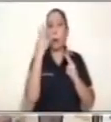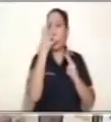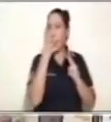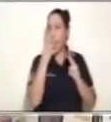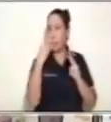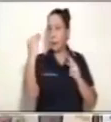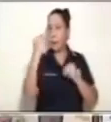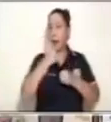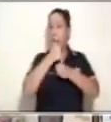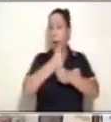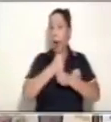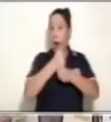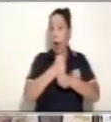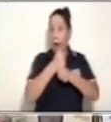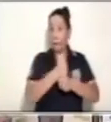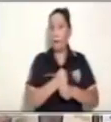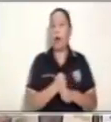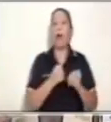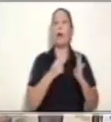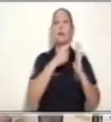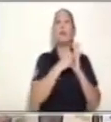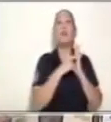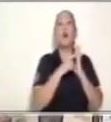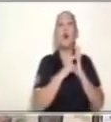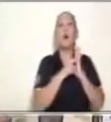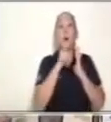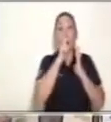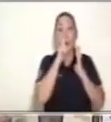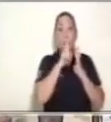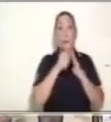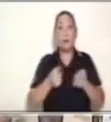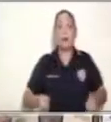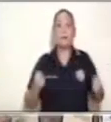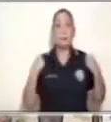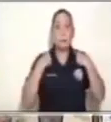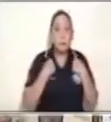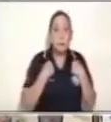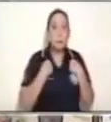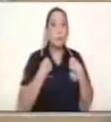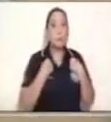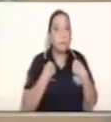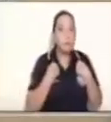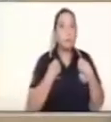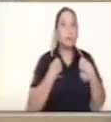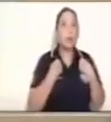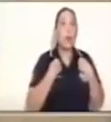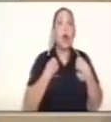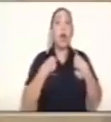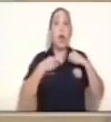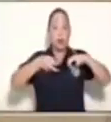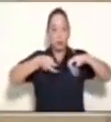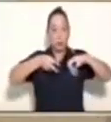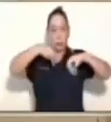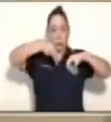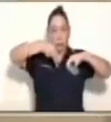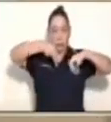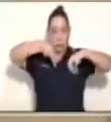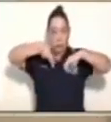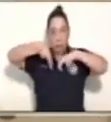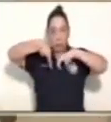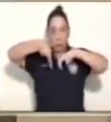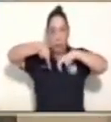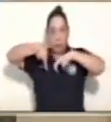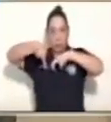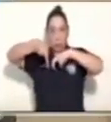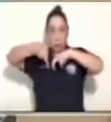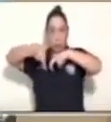también la carreta, esta que dice que la carreta de la muerte que pasa por Antigua Guatemala. Dicen, a mí no me crean porque yo no la he visto ni